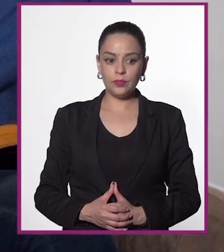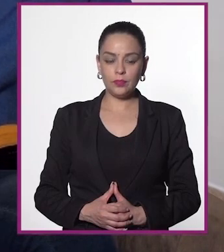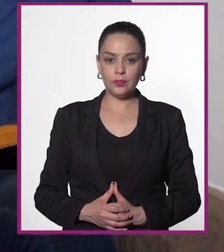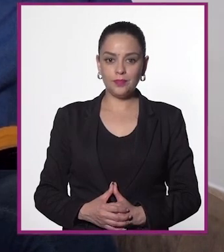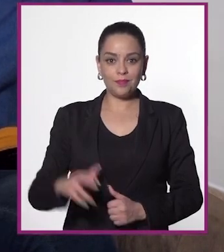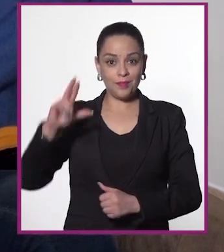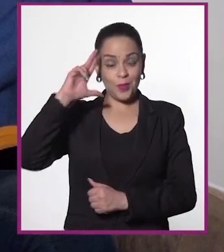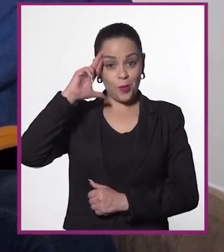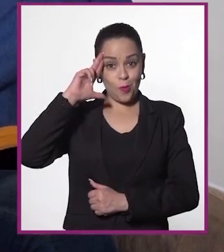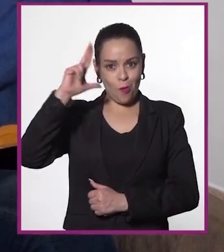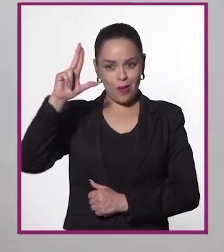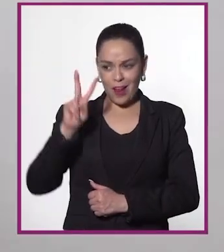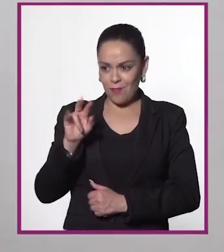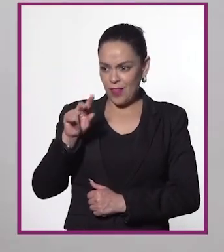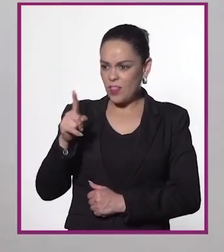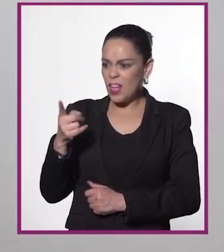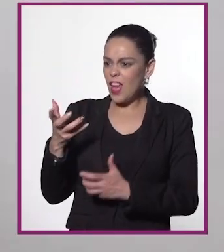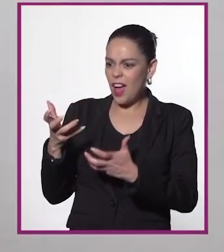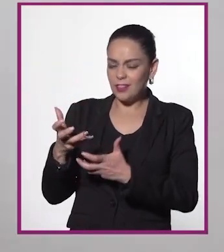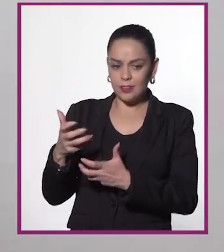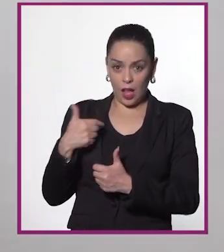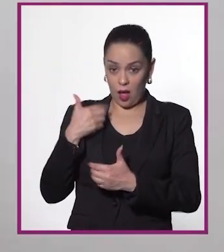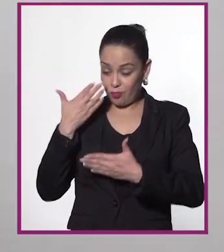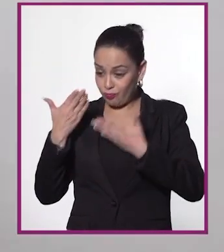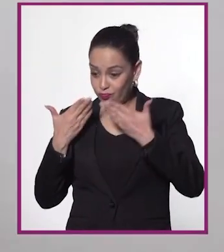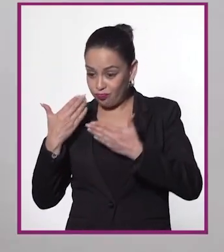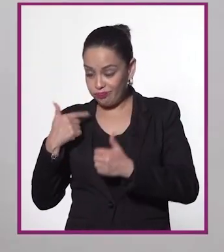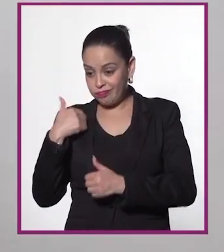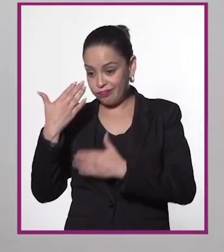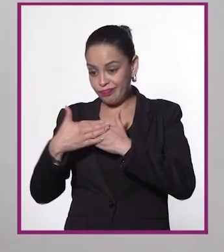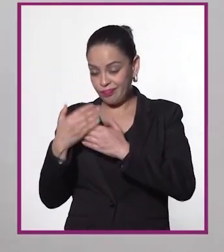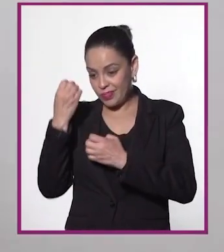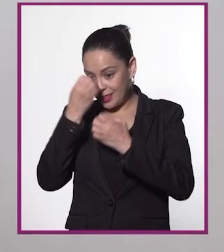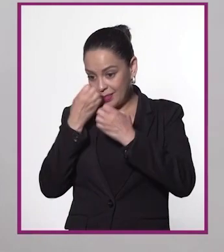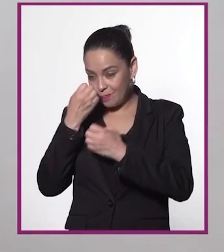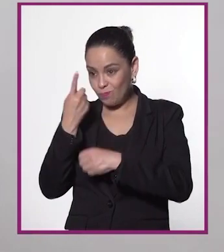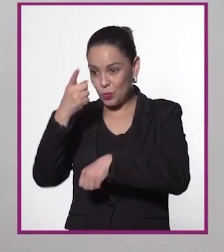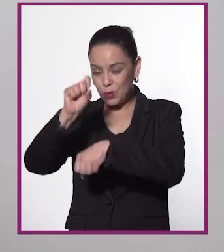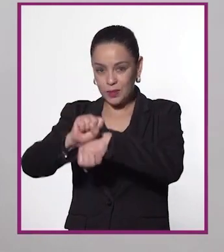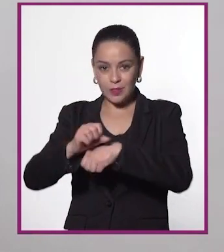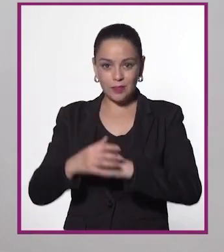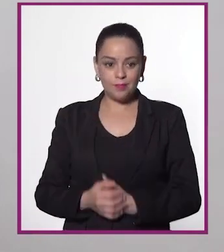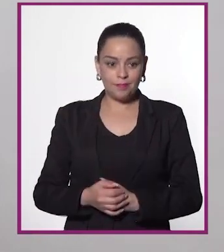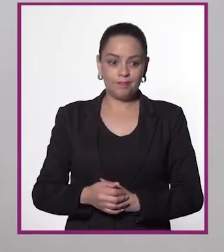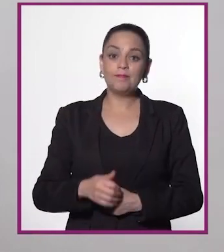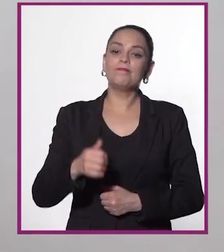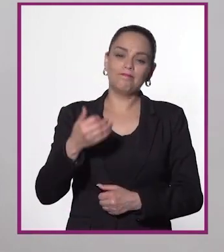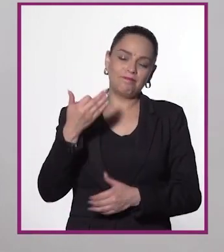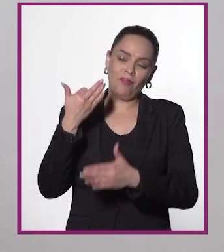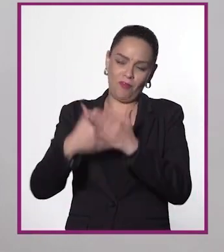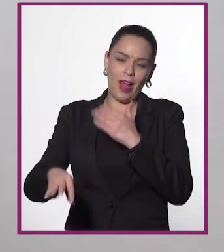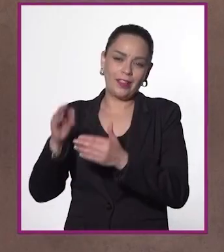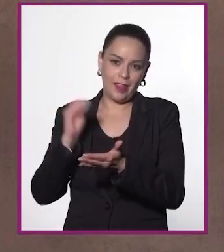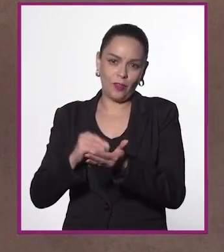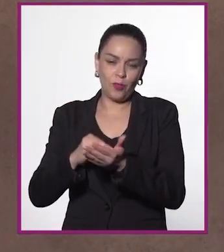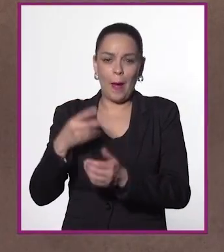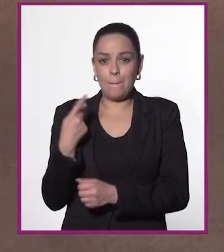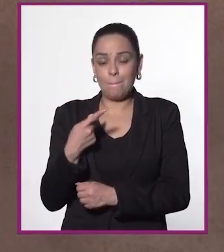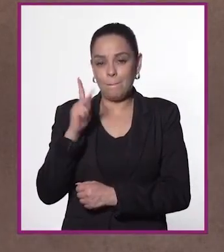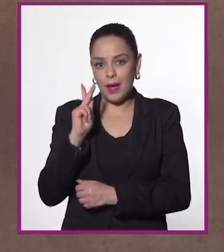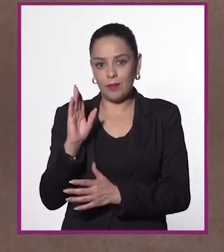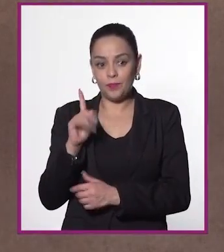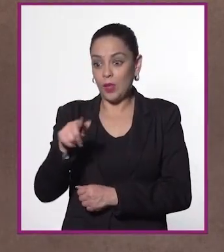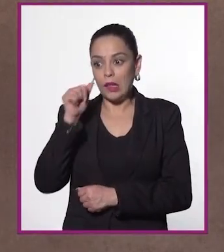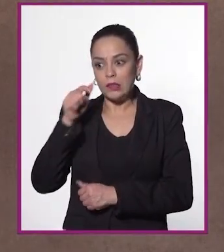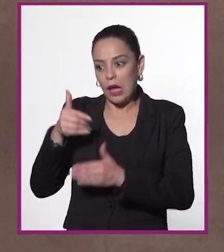Hola, Vivi, ¿qué haces? Estudiando. Tengo un examen en la próxima semana. Digo, todavía falta, pero... Te encanta